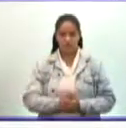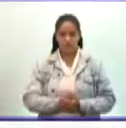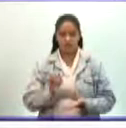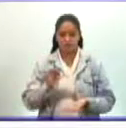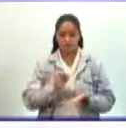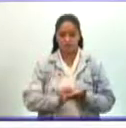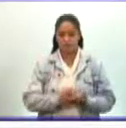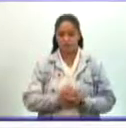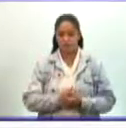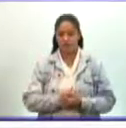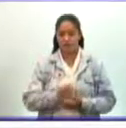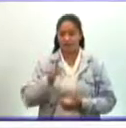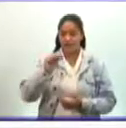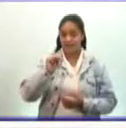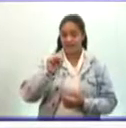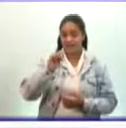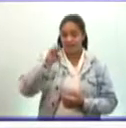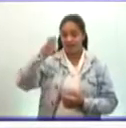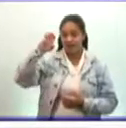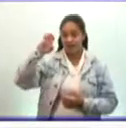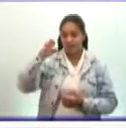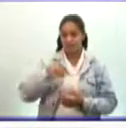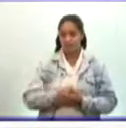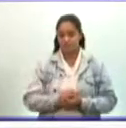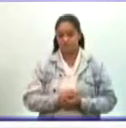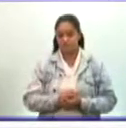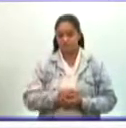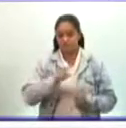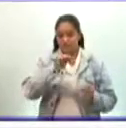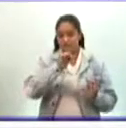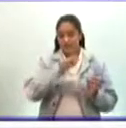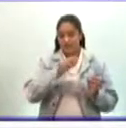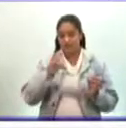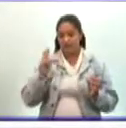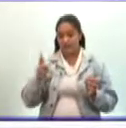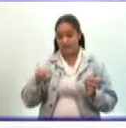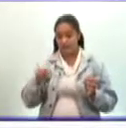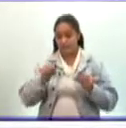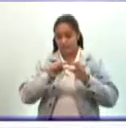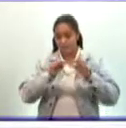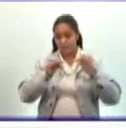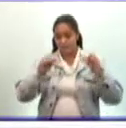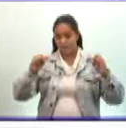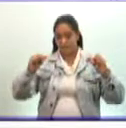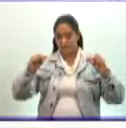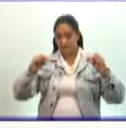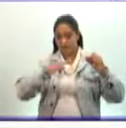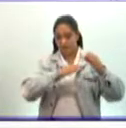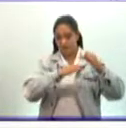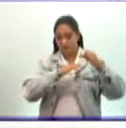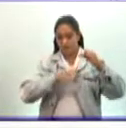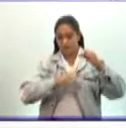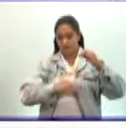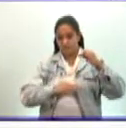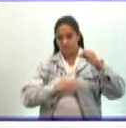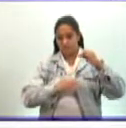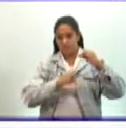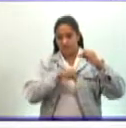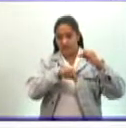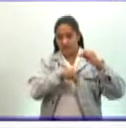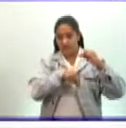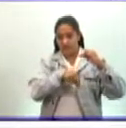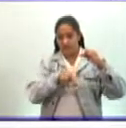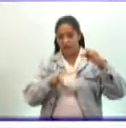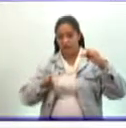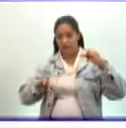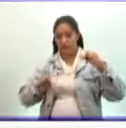segmento NP es paralelo al segmento QR. Tienen el triángulo QMR